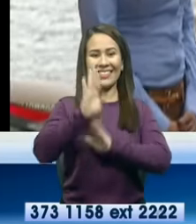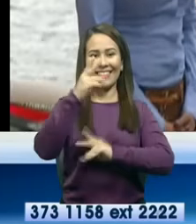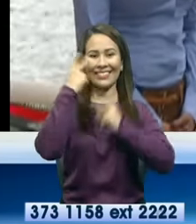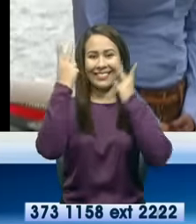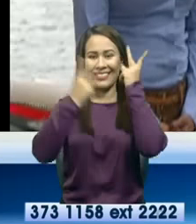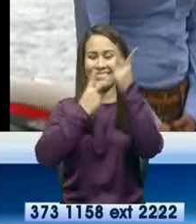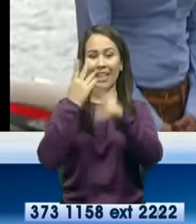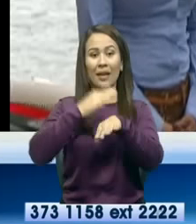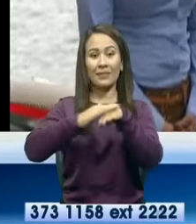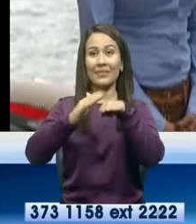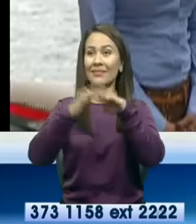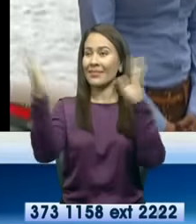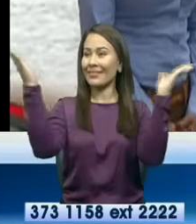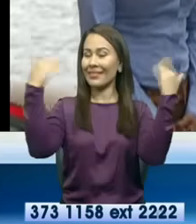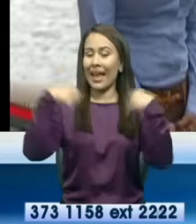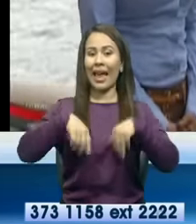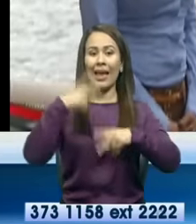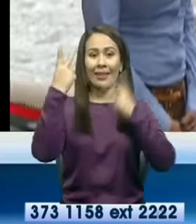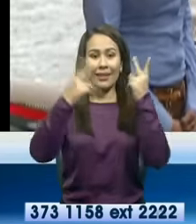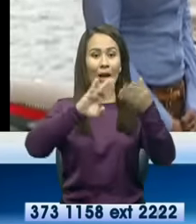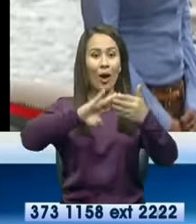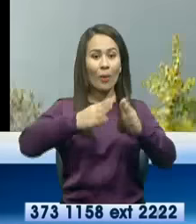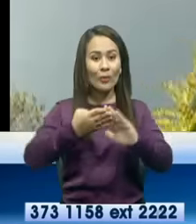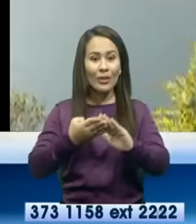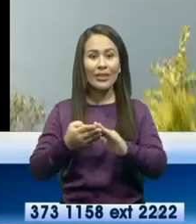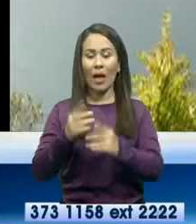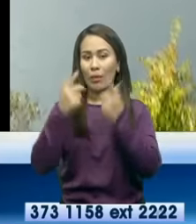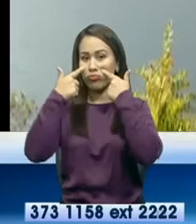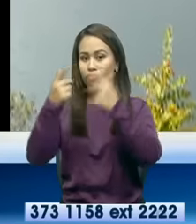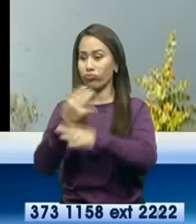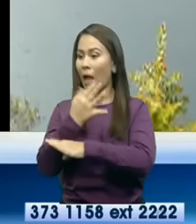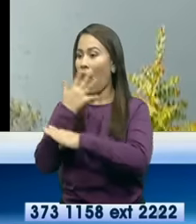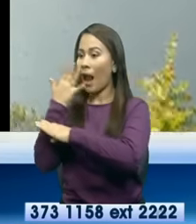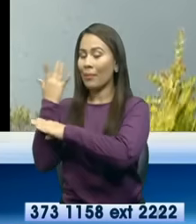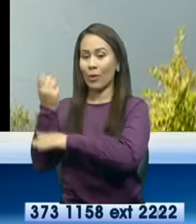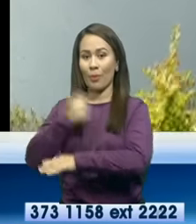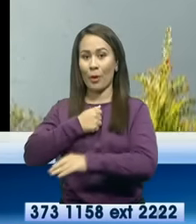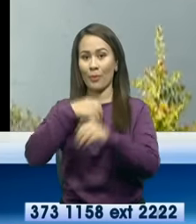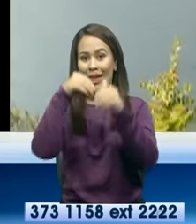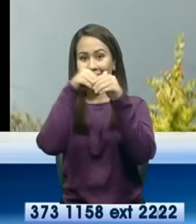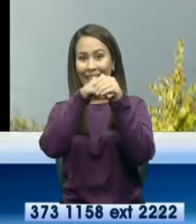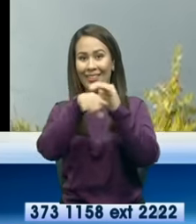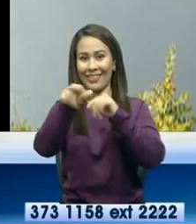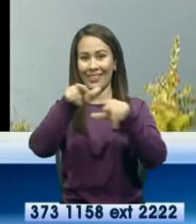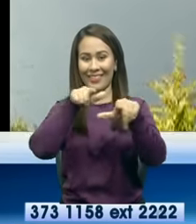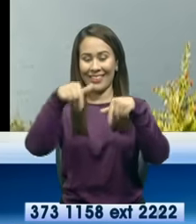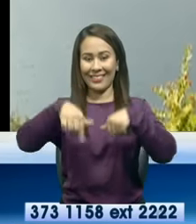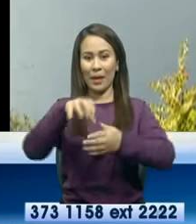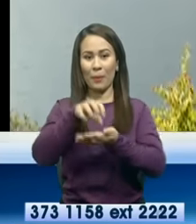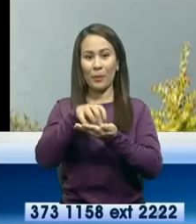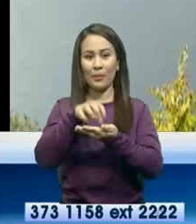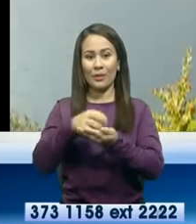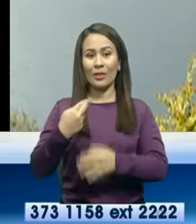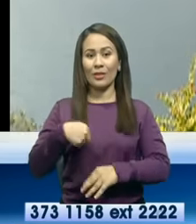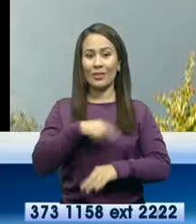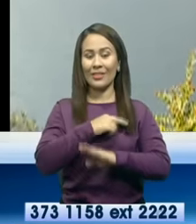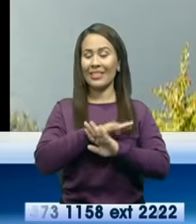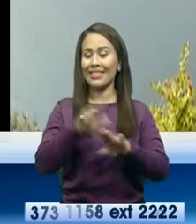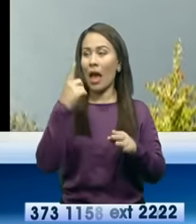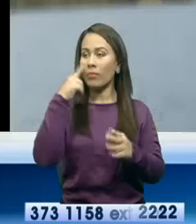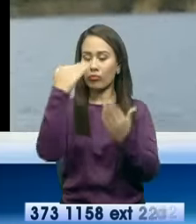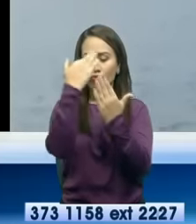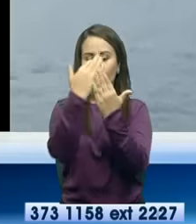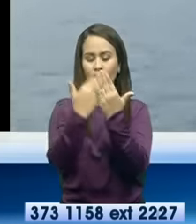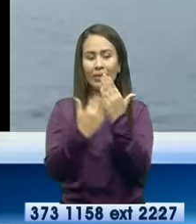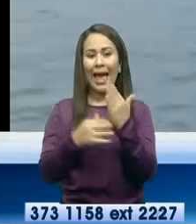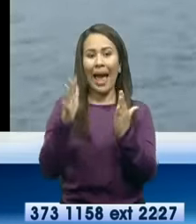turismo. A esto se abarca el turismo comunitario, bosques protectores que tenemos dentro de Cotacachi. Hemos primero identificado actividades